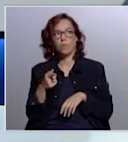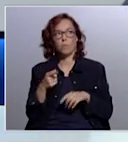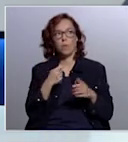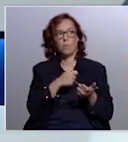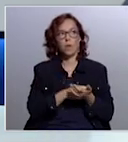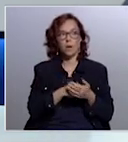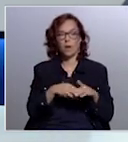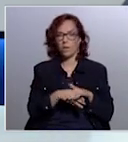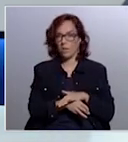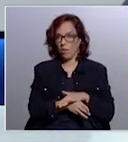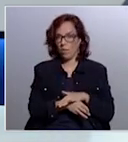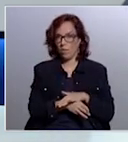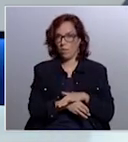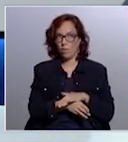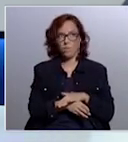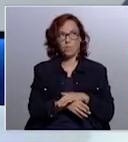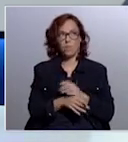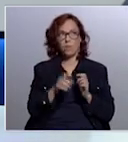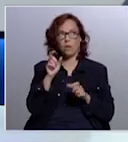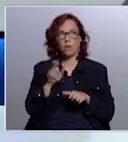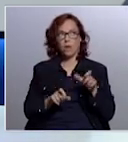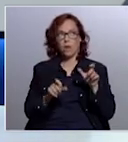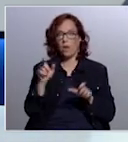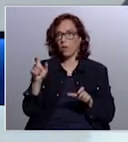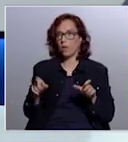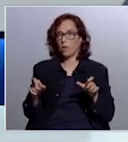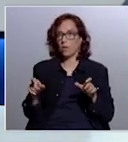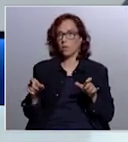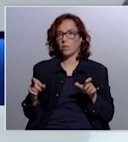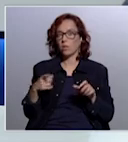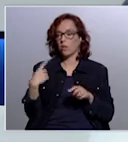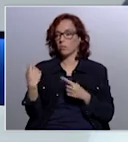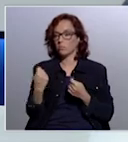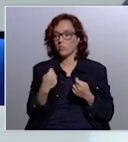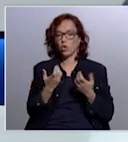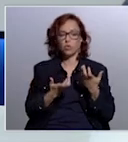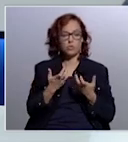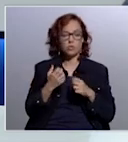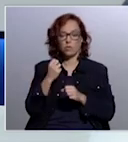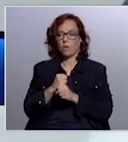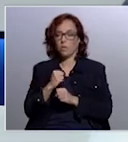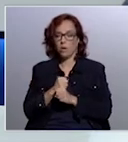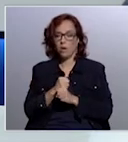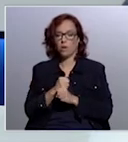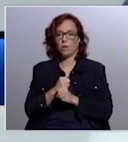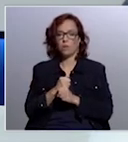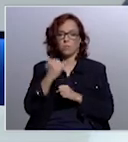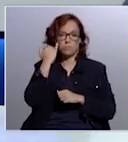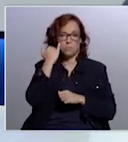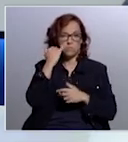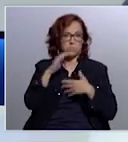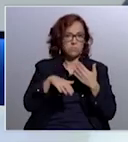comprado en la entrada y la gente hace las compras cocina trabaja hace el amor